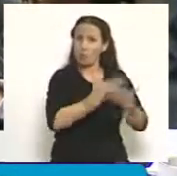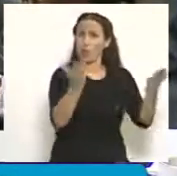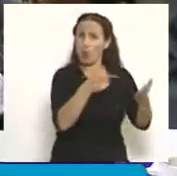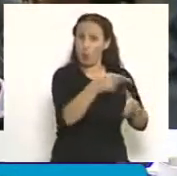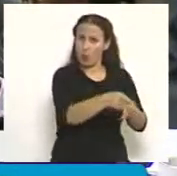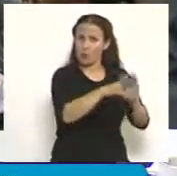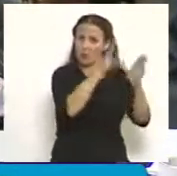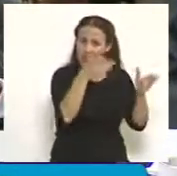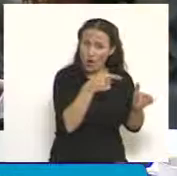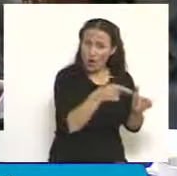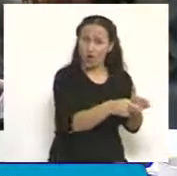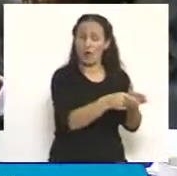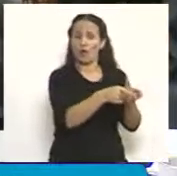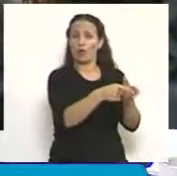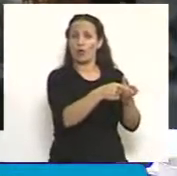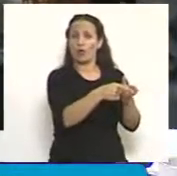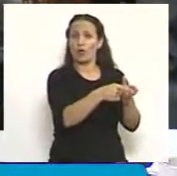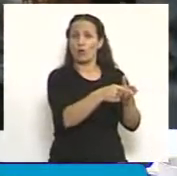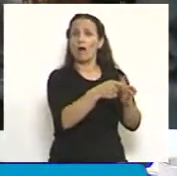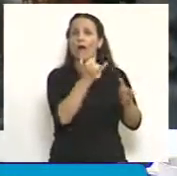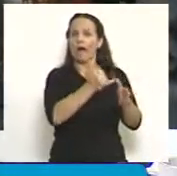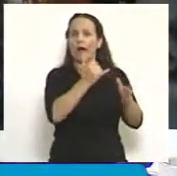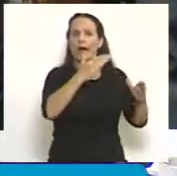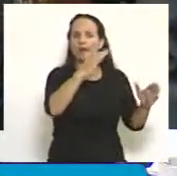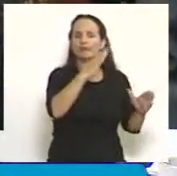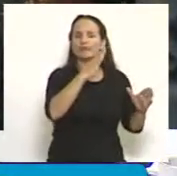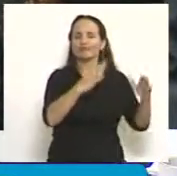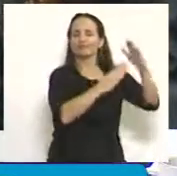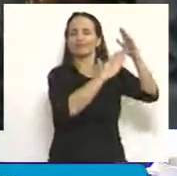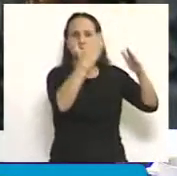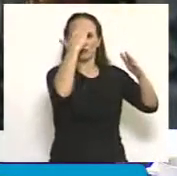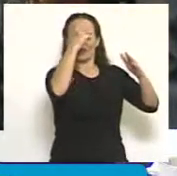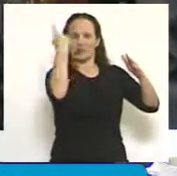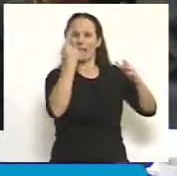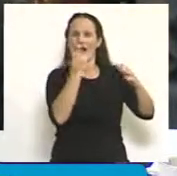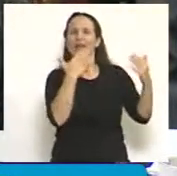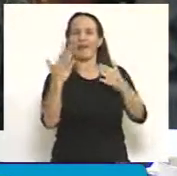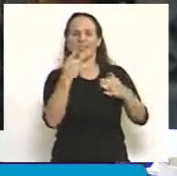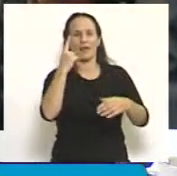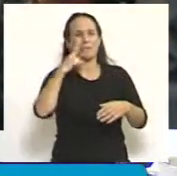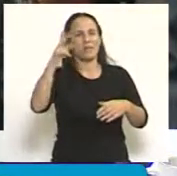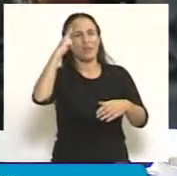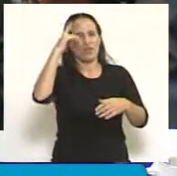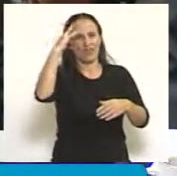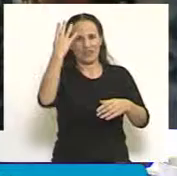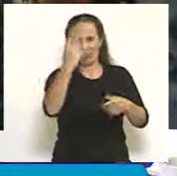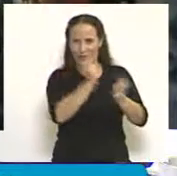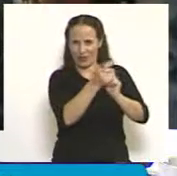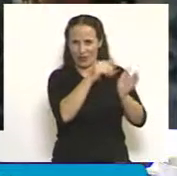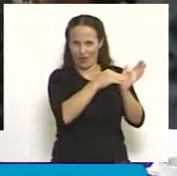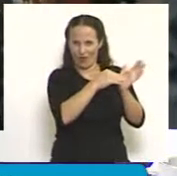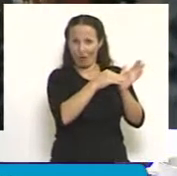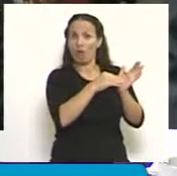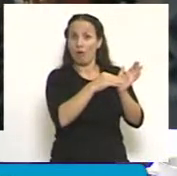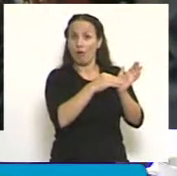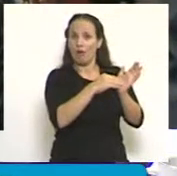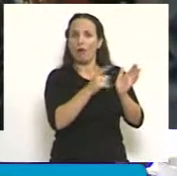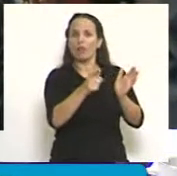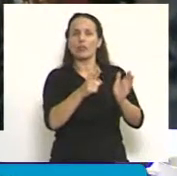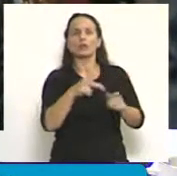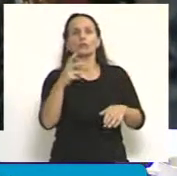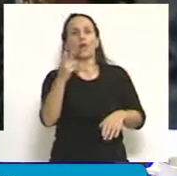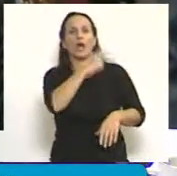distrito hizo muy pocos reportajes, pero en un reportaje en el que fue